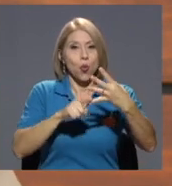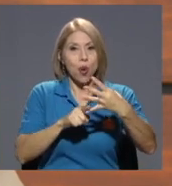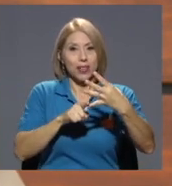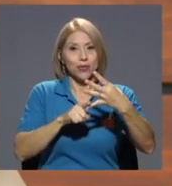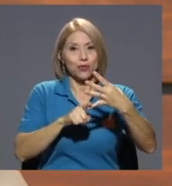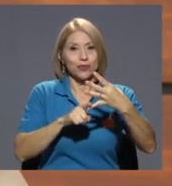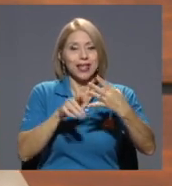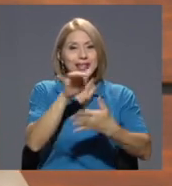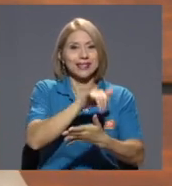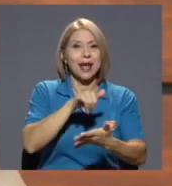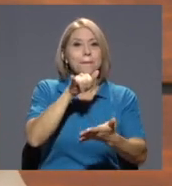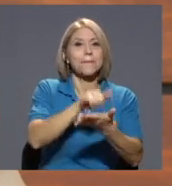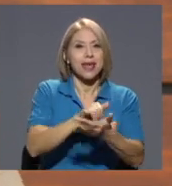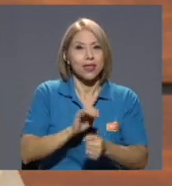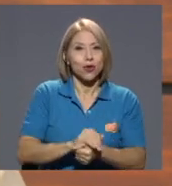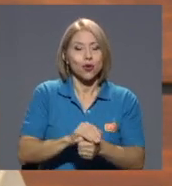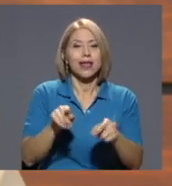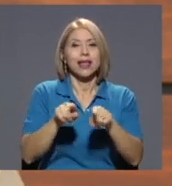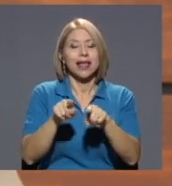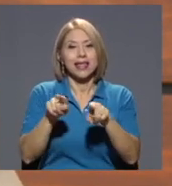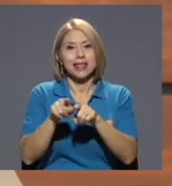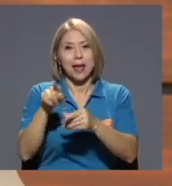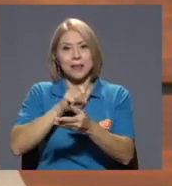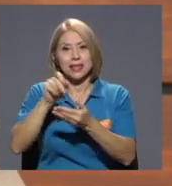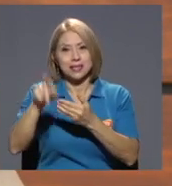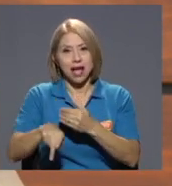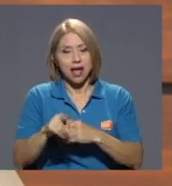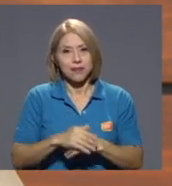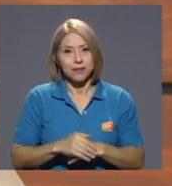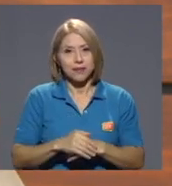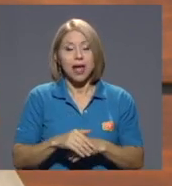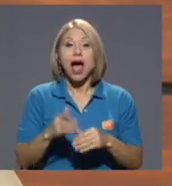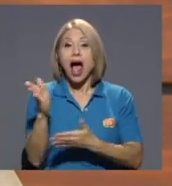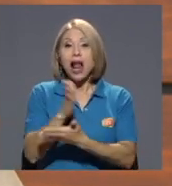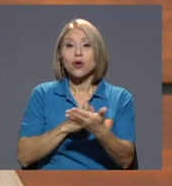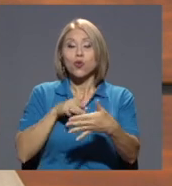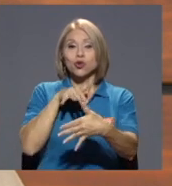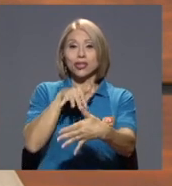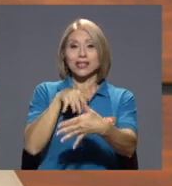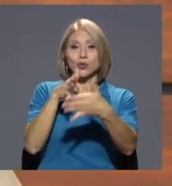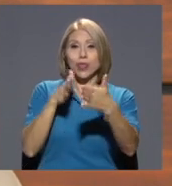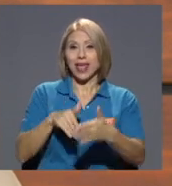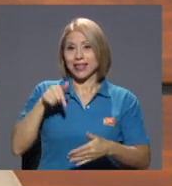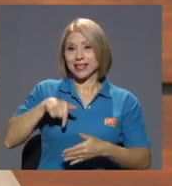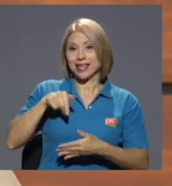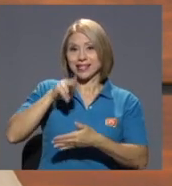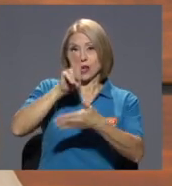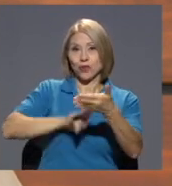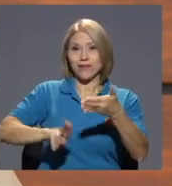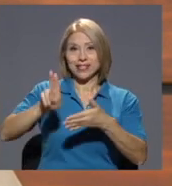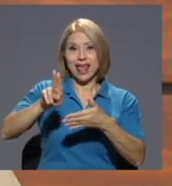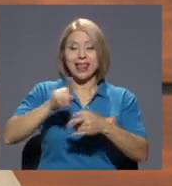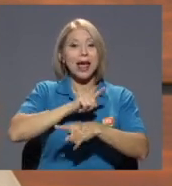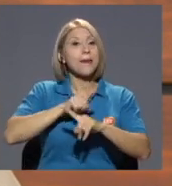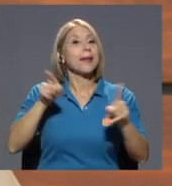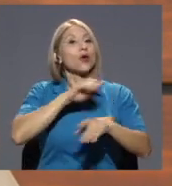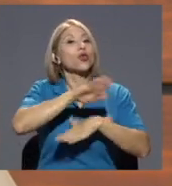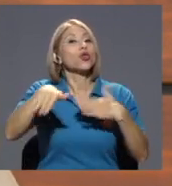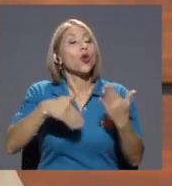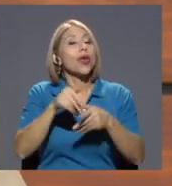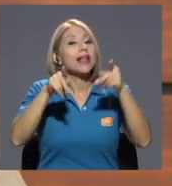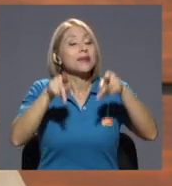jose algunos estudiantes de esta universidad pero todos estudiantes universitarios de las universidades públicas